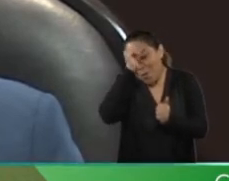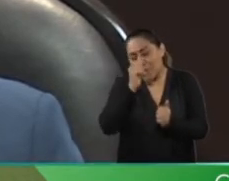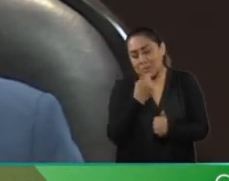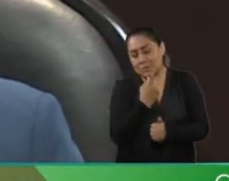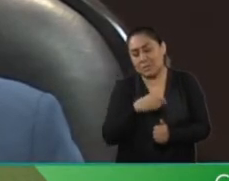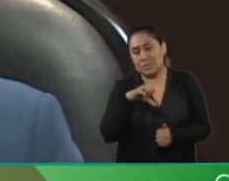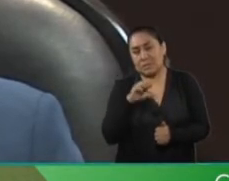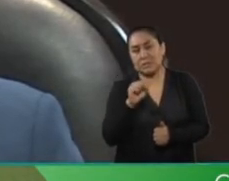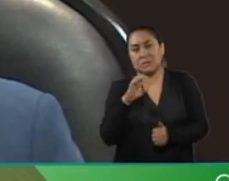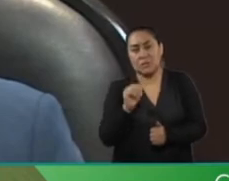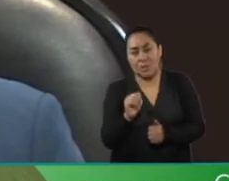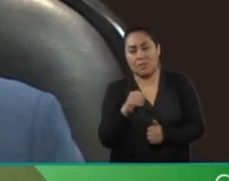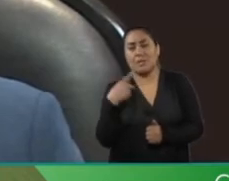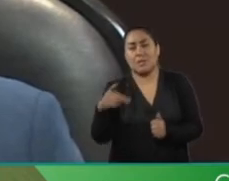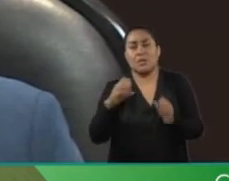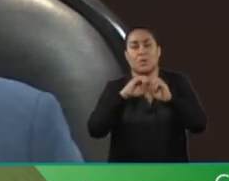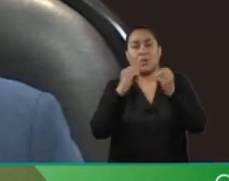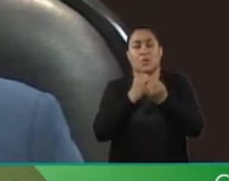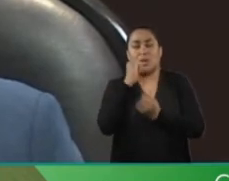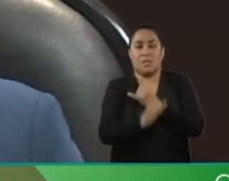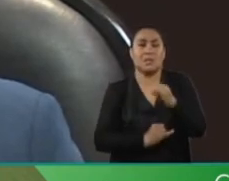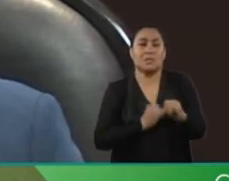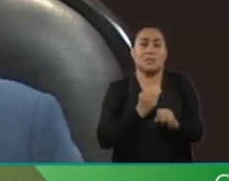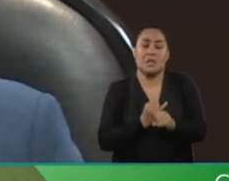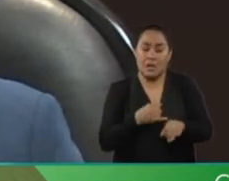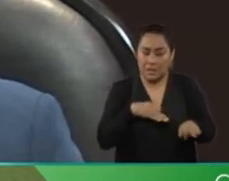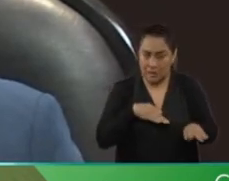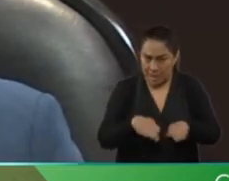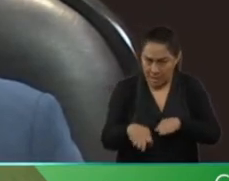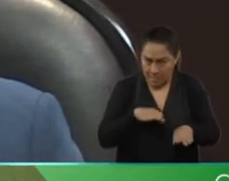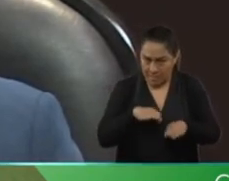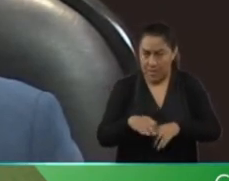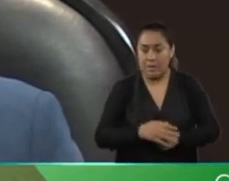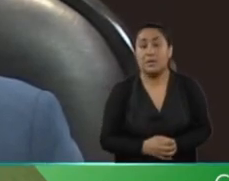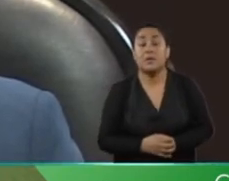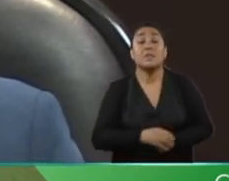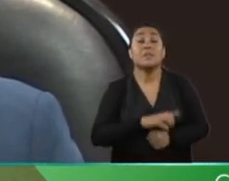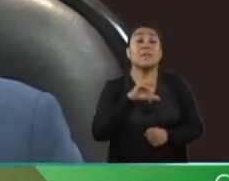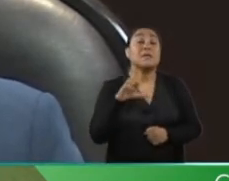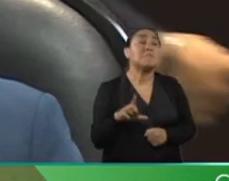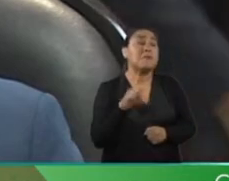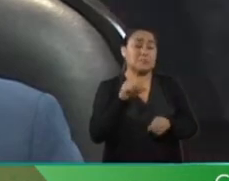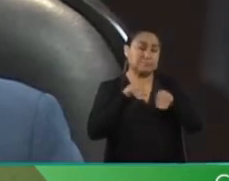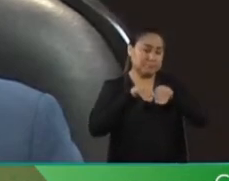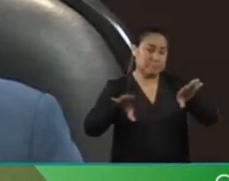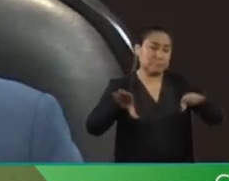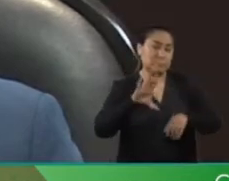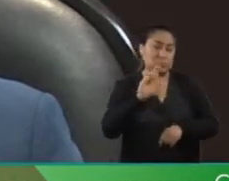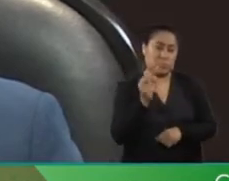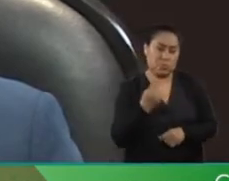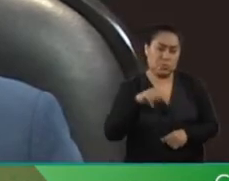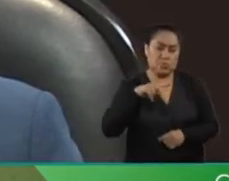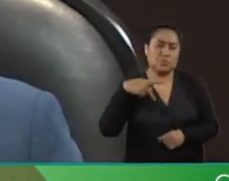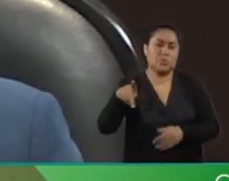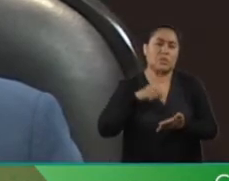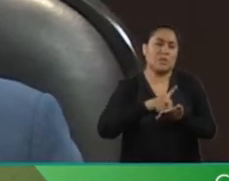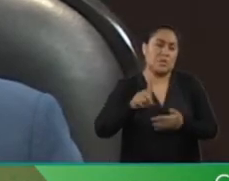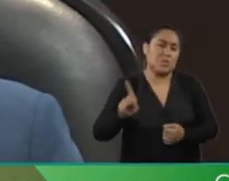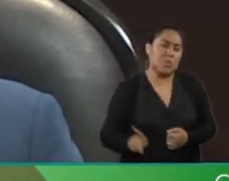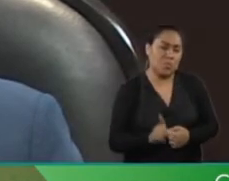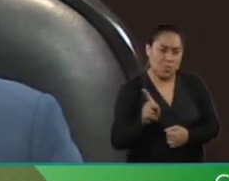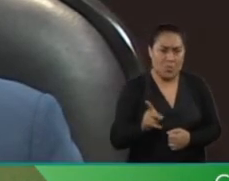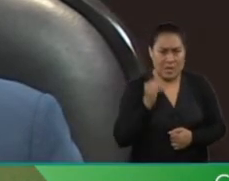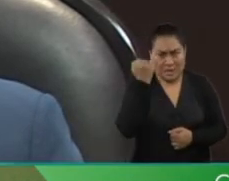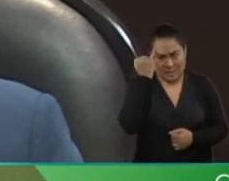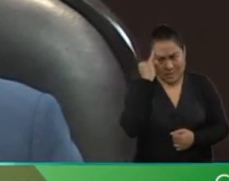169 de la Organización Internacional del Trabajo y que con la Declaración de las Naciones Unidas sobre los Derechos de los Pueblos